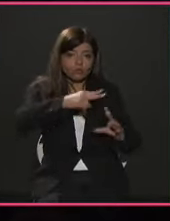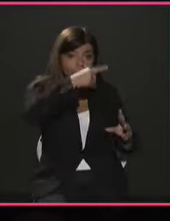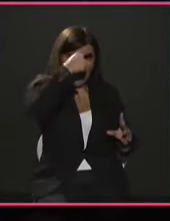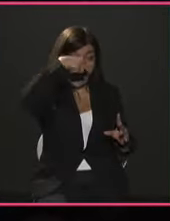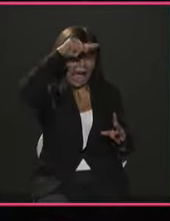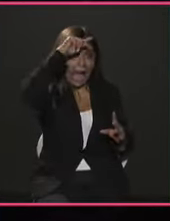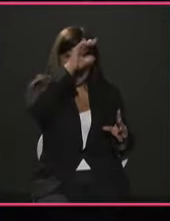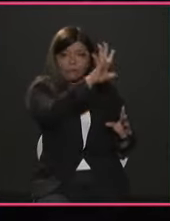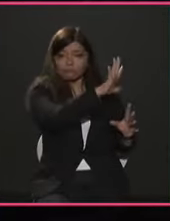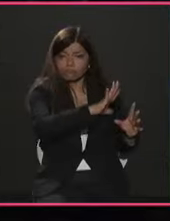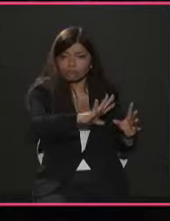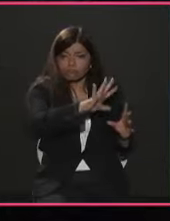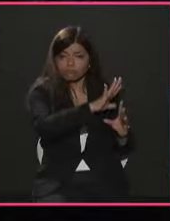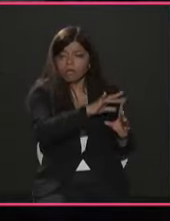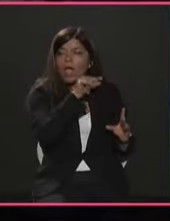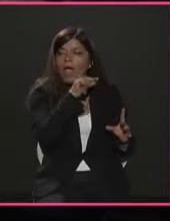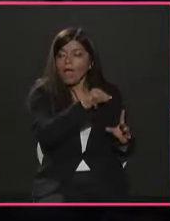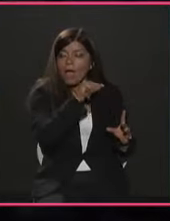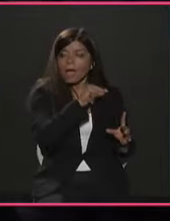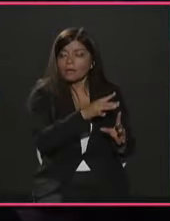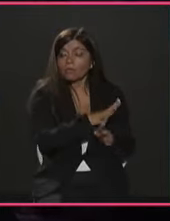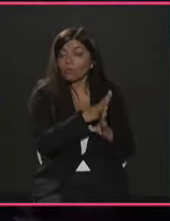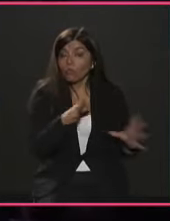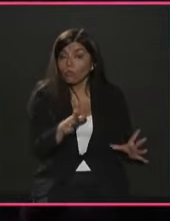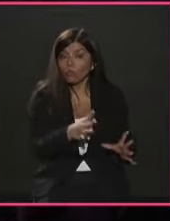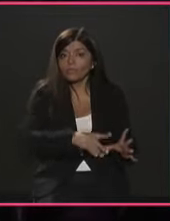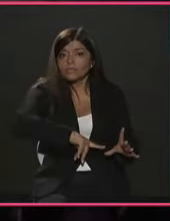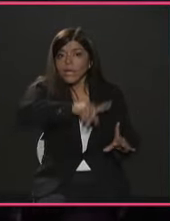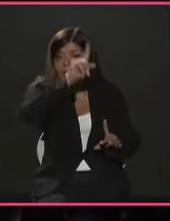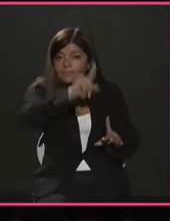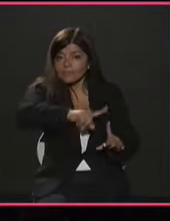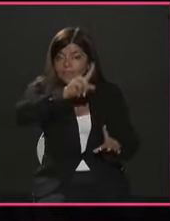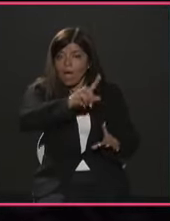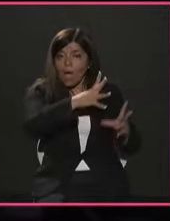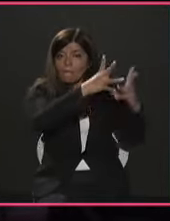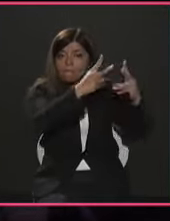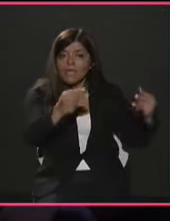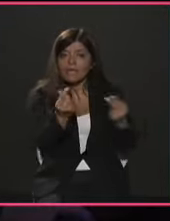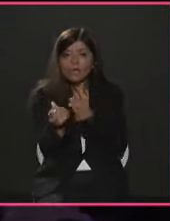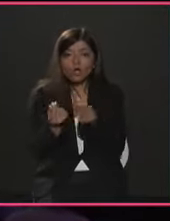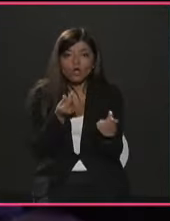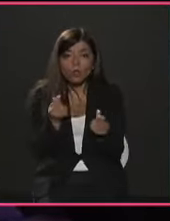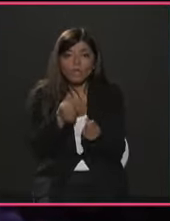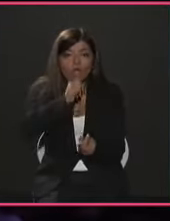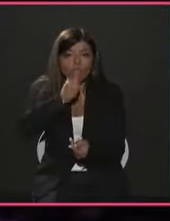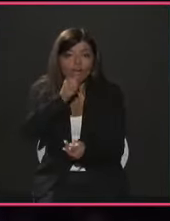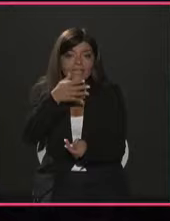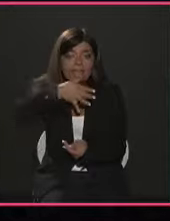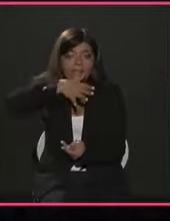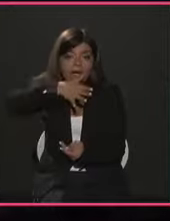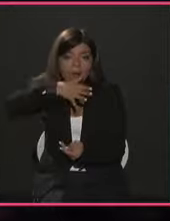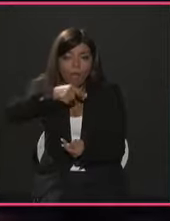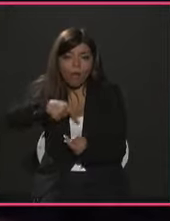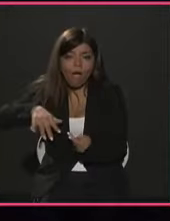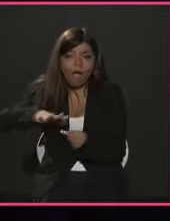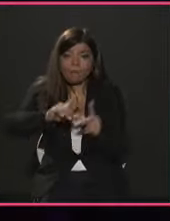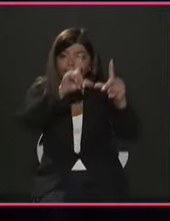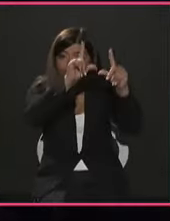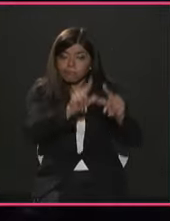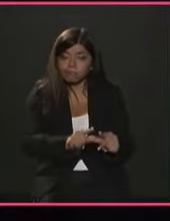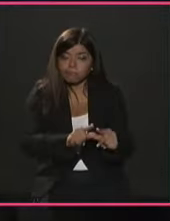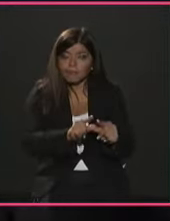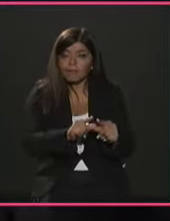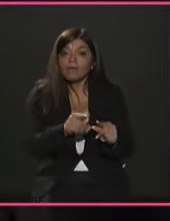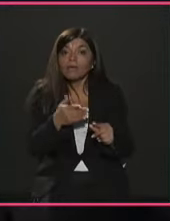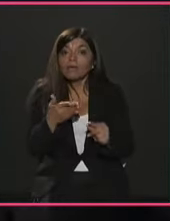mundo se espera que tenga un grado de pérdida económica de la baja en el